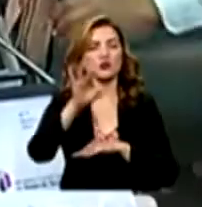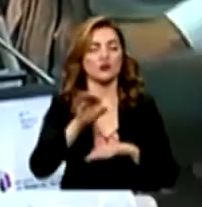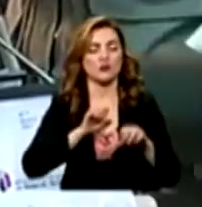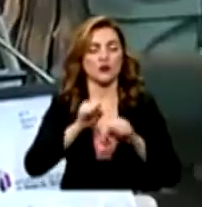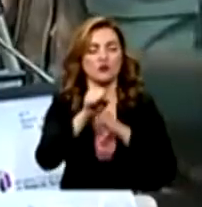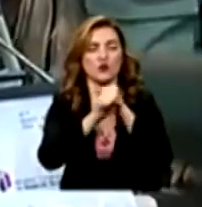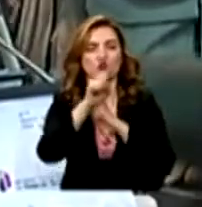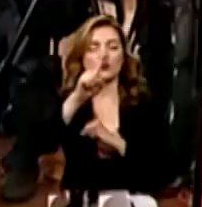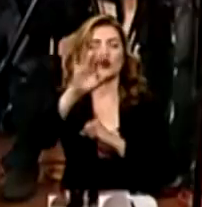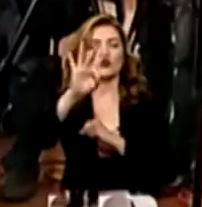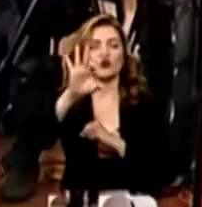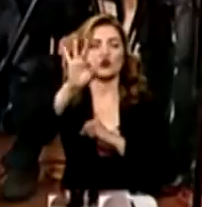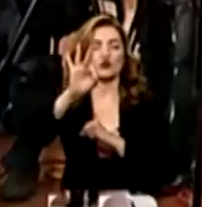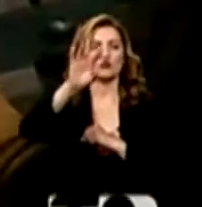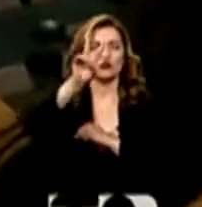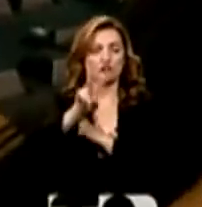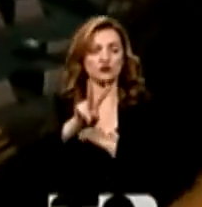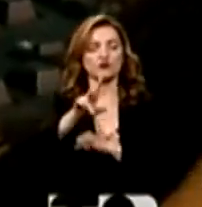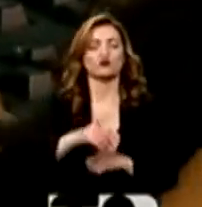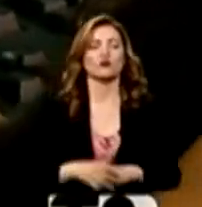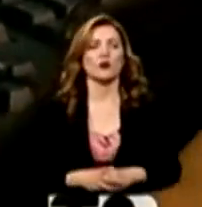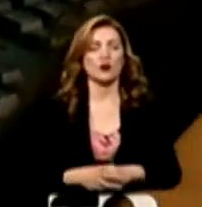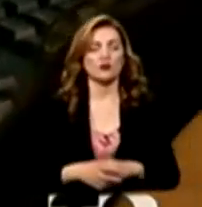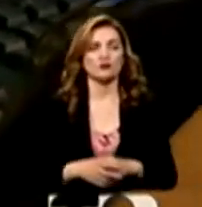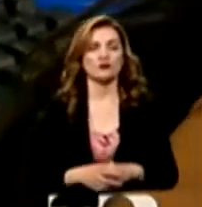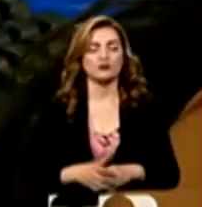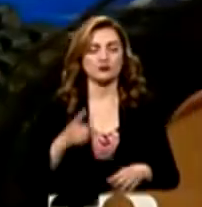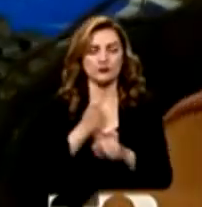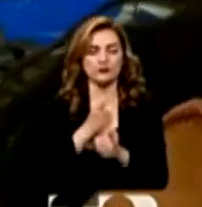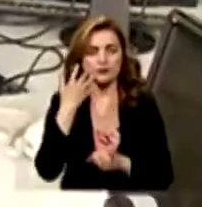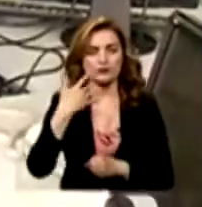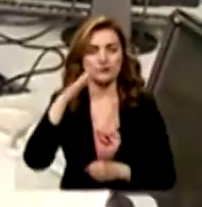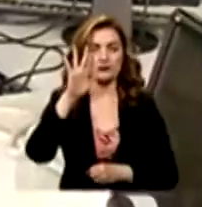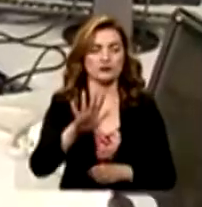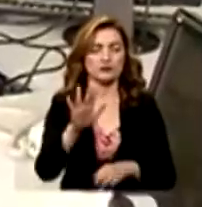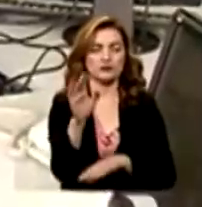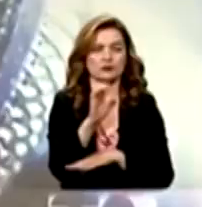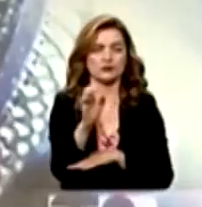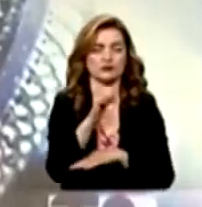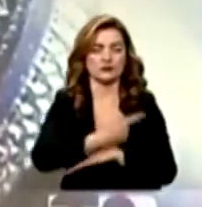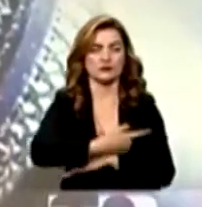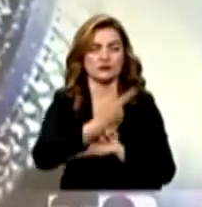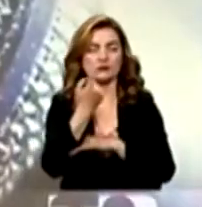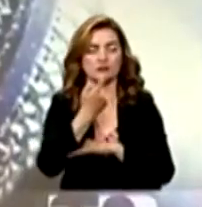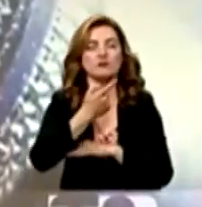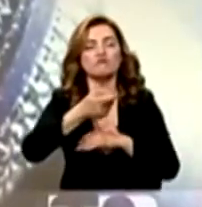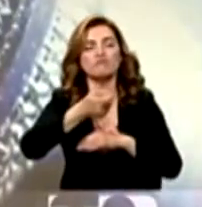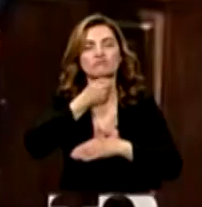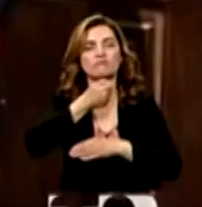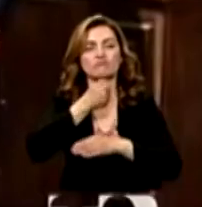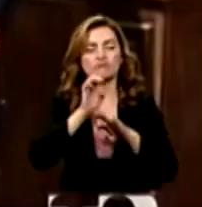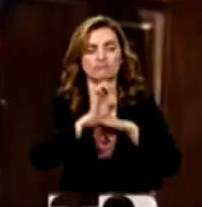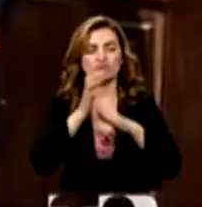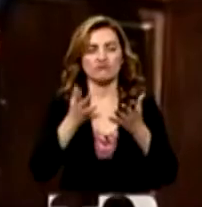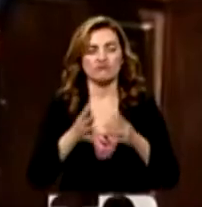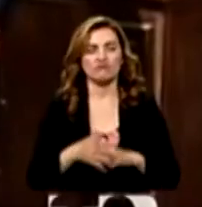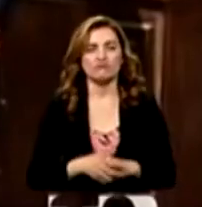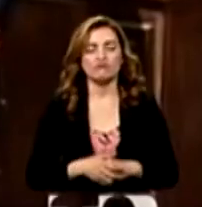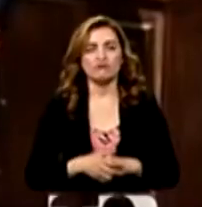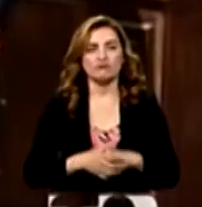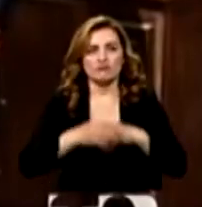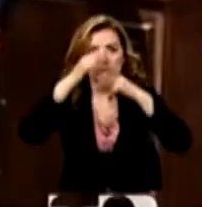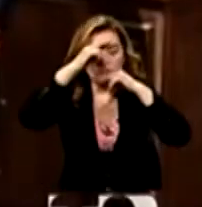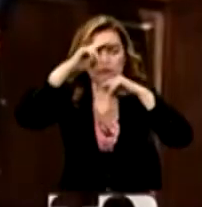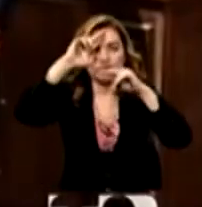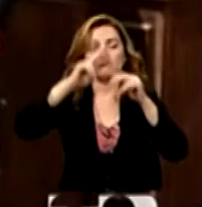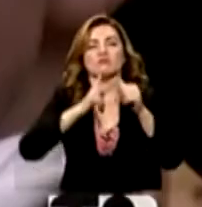de mayo de 1992, dictaminó el 5 de enero como el Día del Periodista Ecuatoriano. Esto como conmemoración